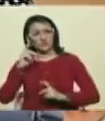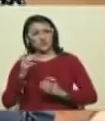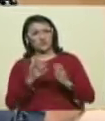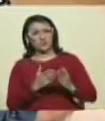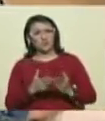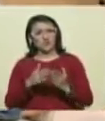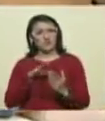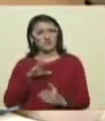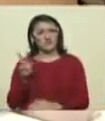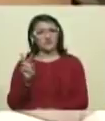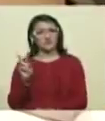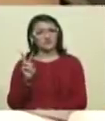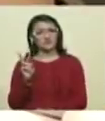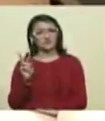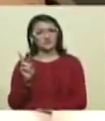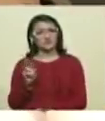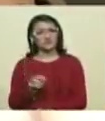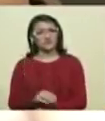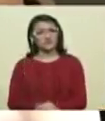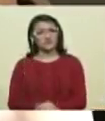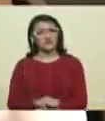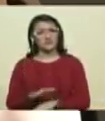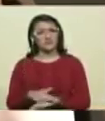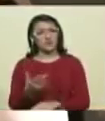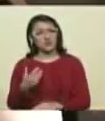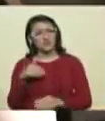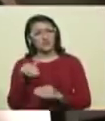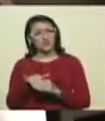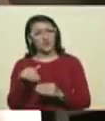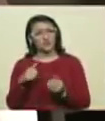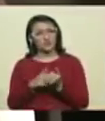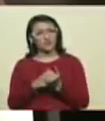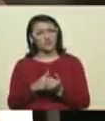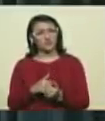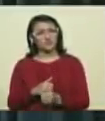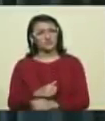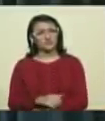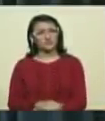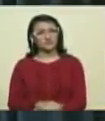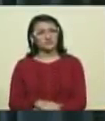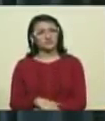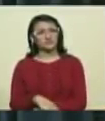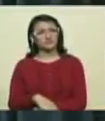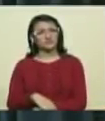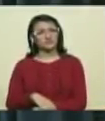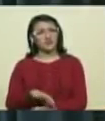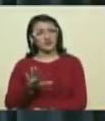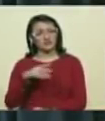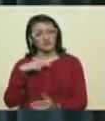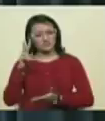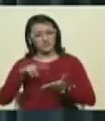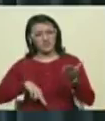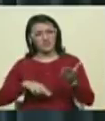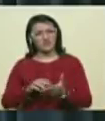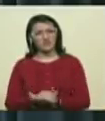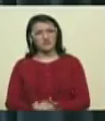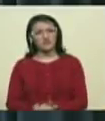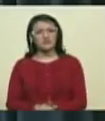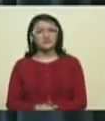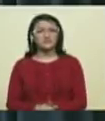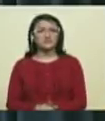de Venezuela señalar que por qué le iban a dar votos a esas repúblicas de gorilas. Así leí. Tweets